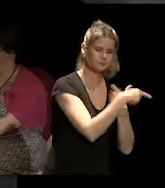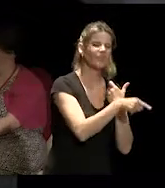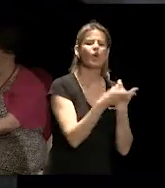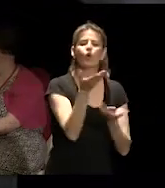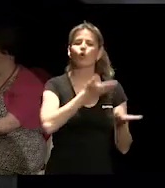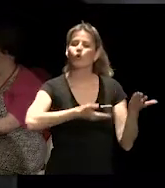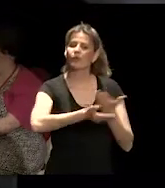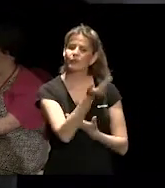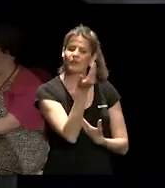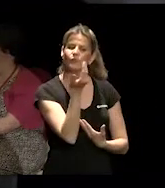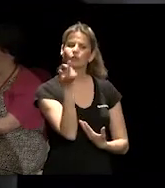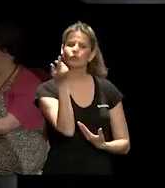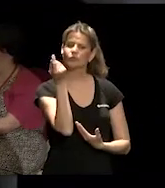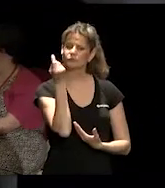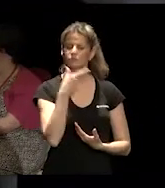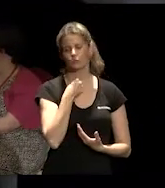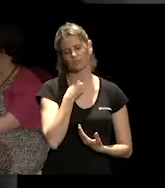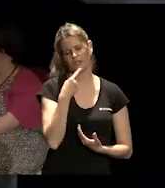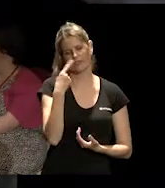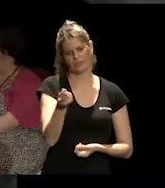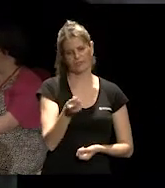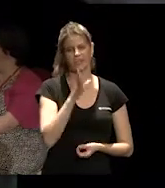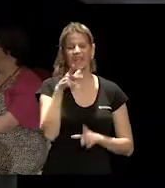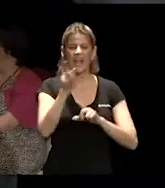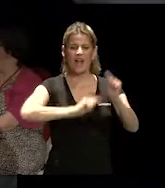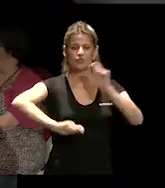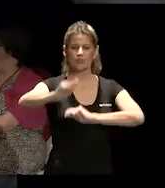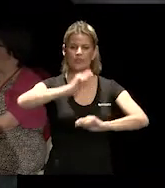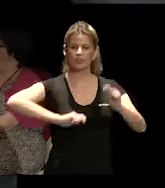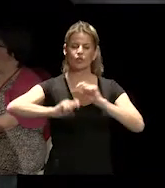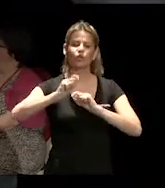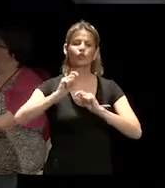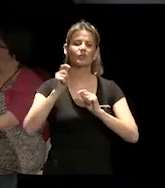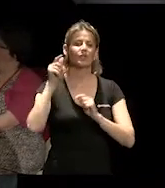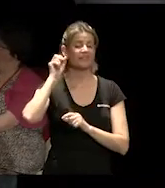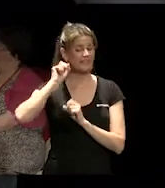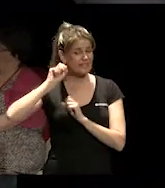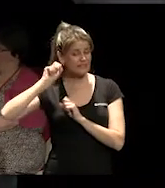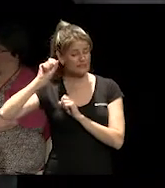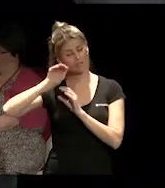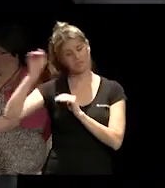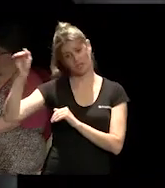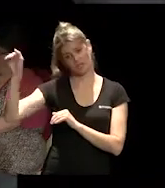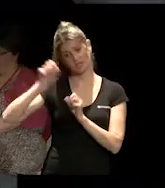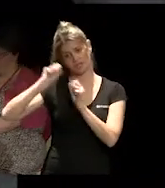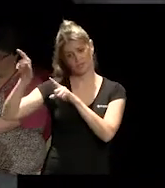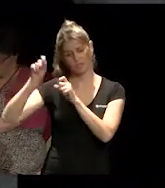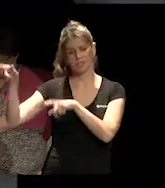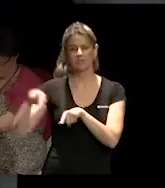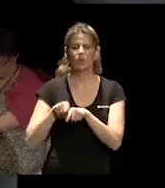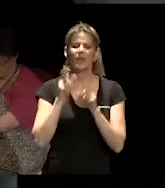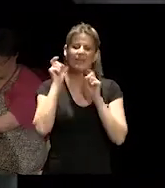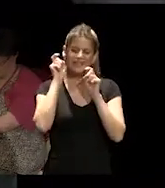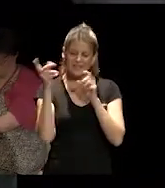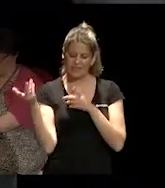muchísimo, que es Migra Studium, que es una entidad, una asociación que se dedica a la enseñanza de la lengua catalana y castellana a los